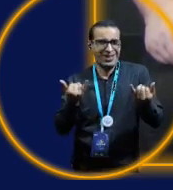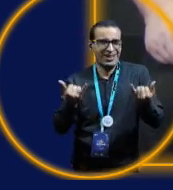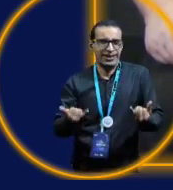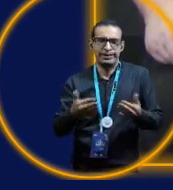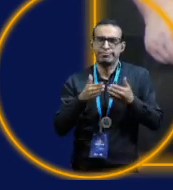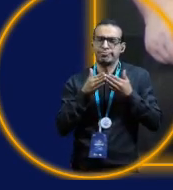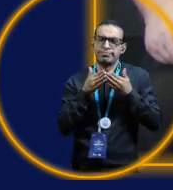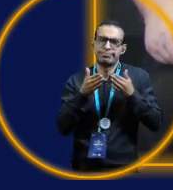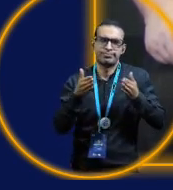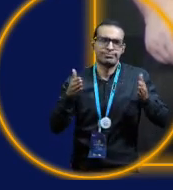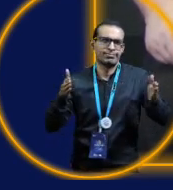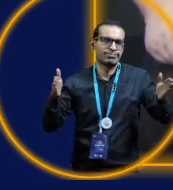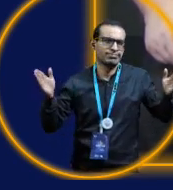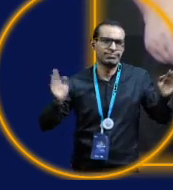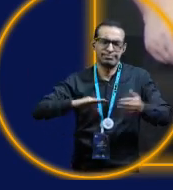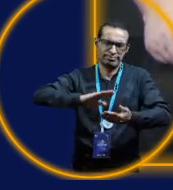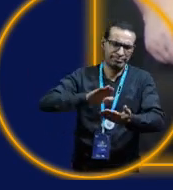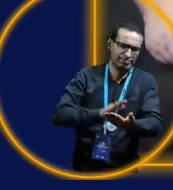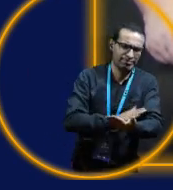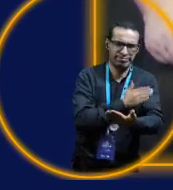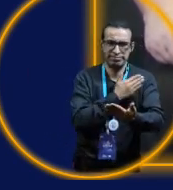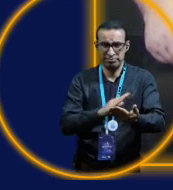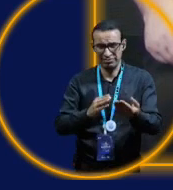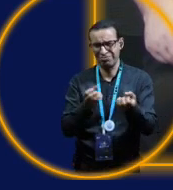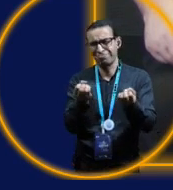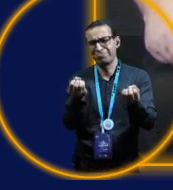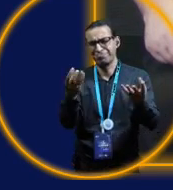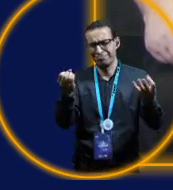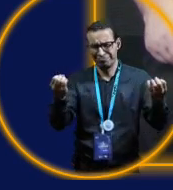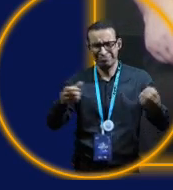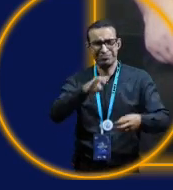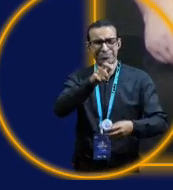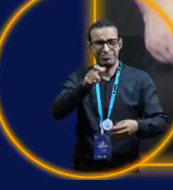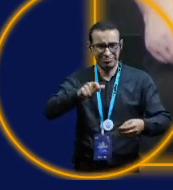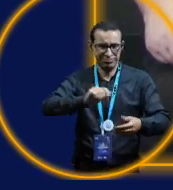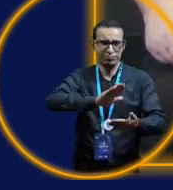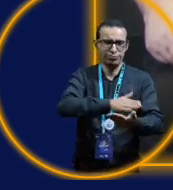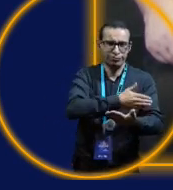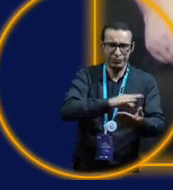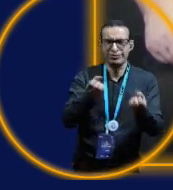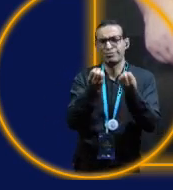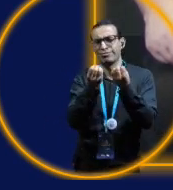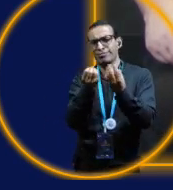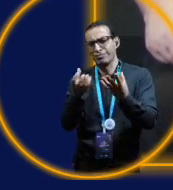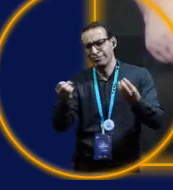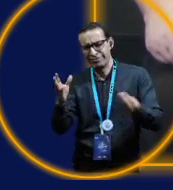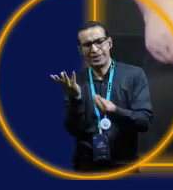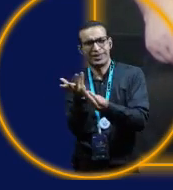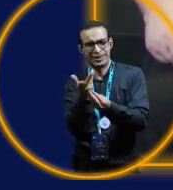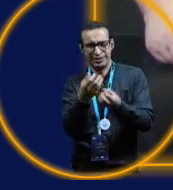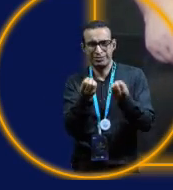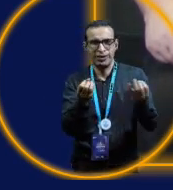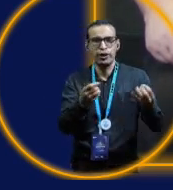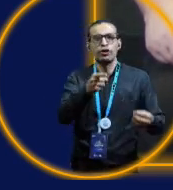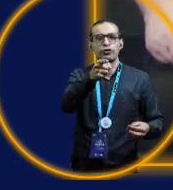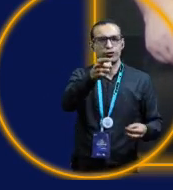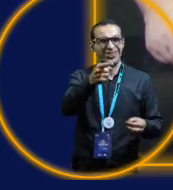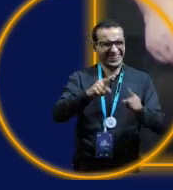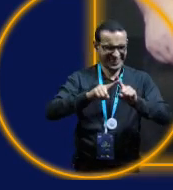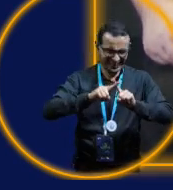hay mucha gente haciendo música hay mucha gente haciendo arte cómo te destacas y creo